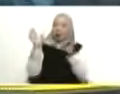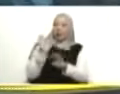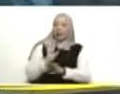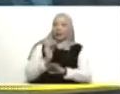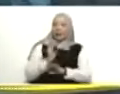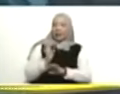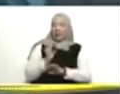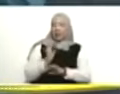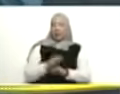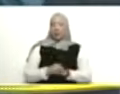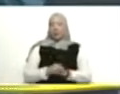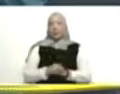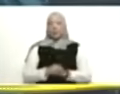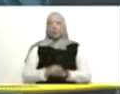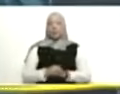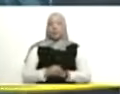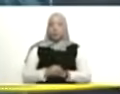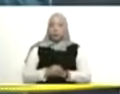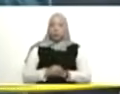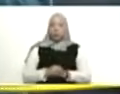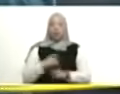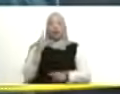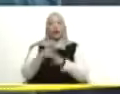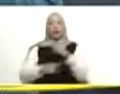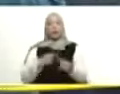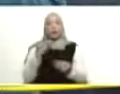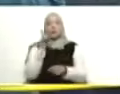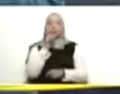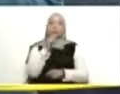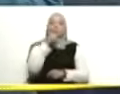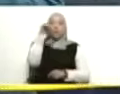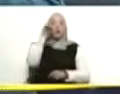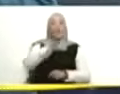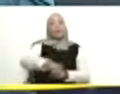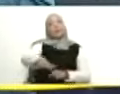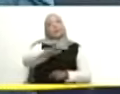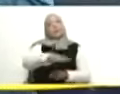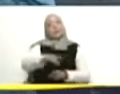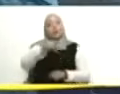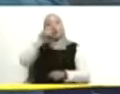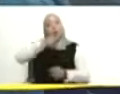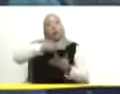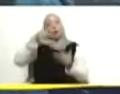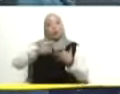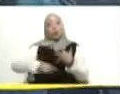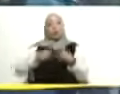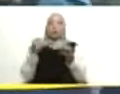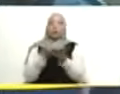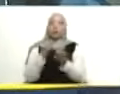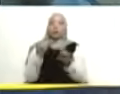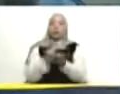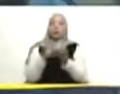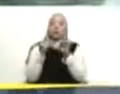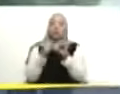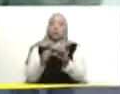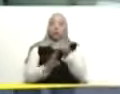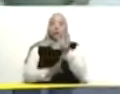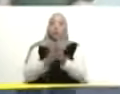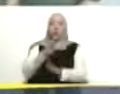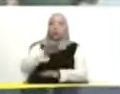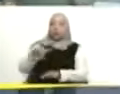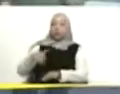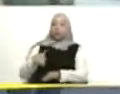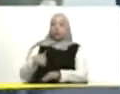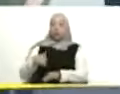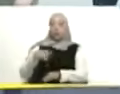además, productos para el mercado. Para el pueblo, para los proyectos. Sí, bueno, seguimos avanzando. Cabalga,